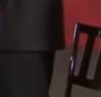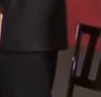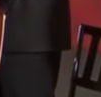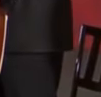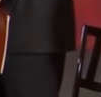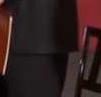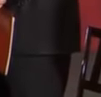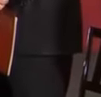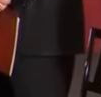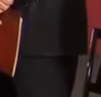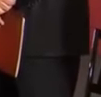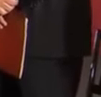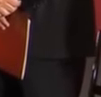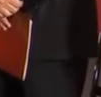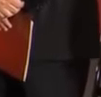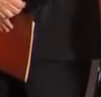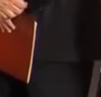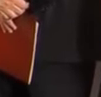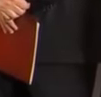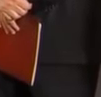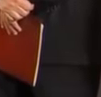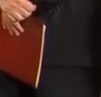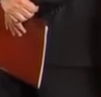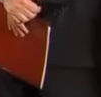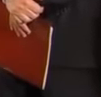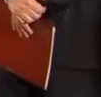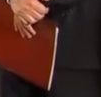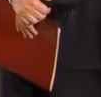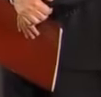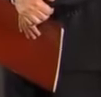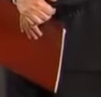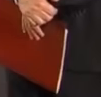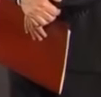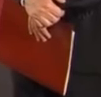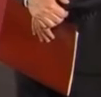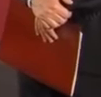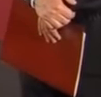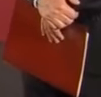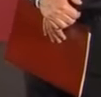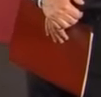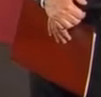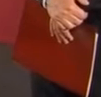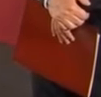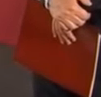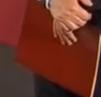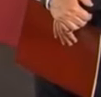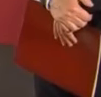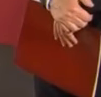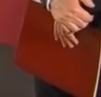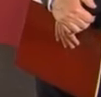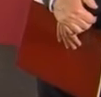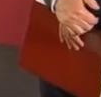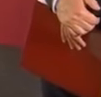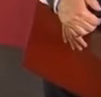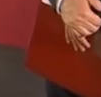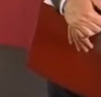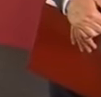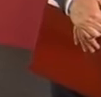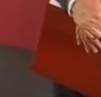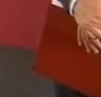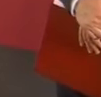educación gratuita y de calidad en todos los niveles escolares. Entonces, vamos